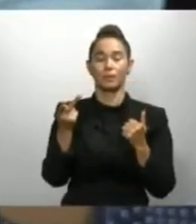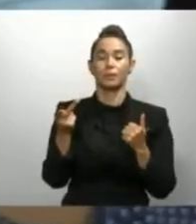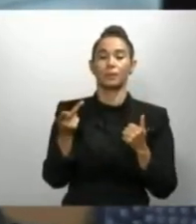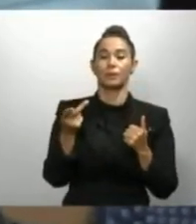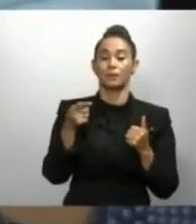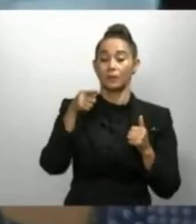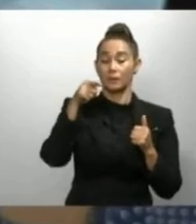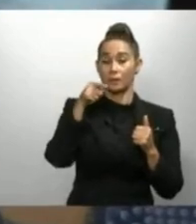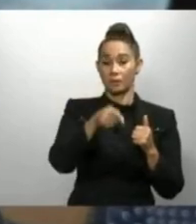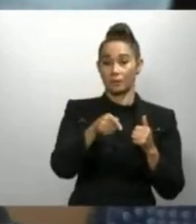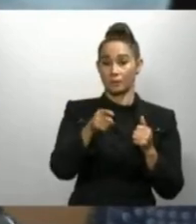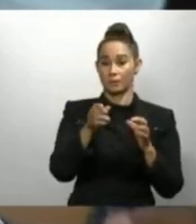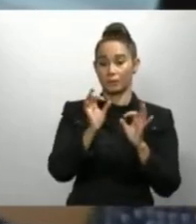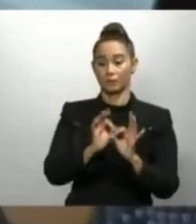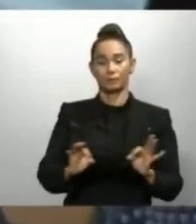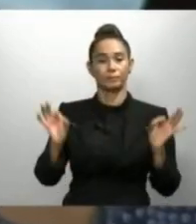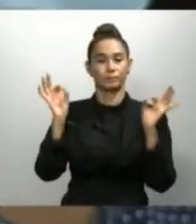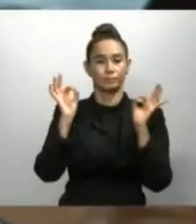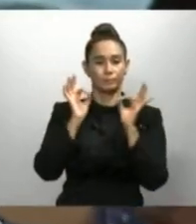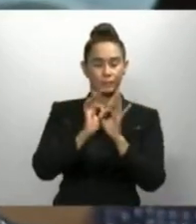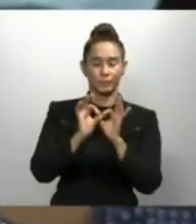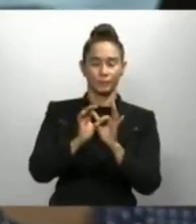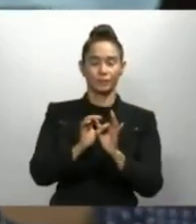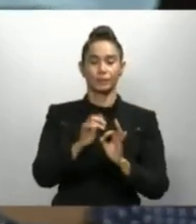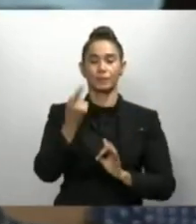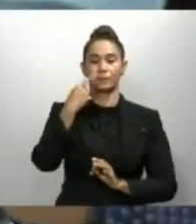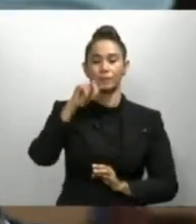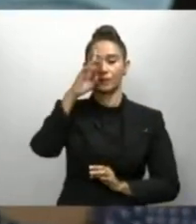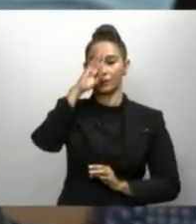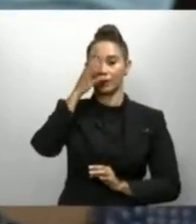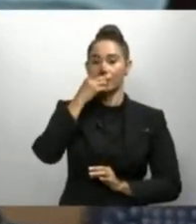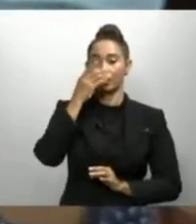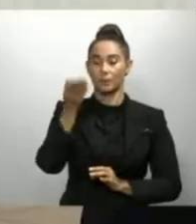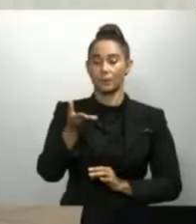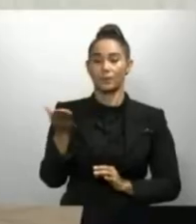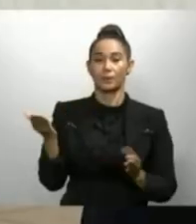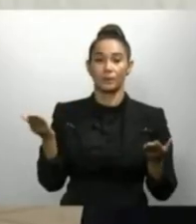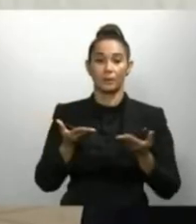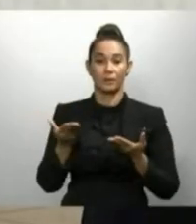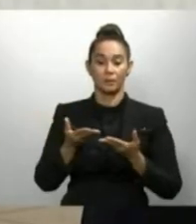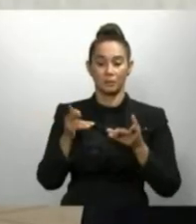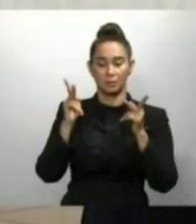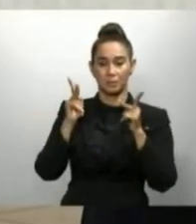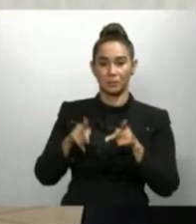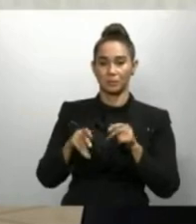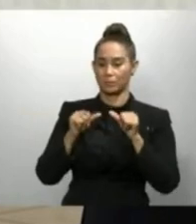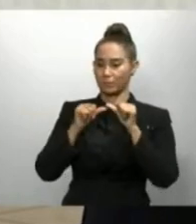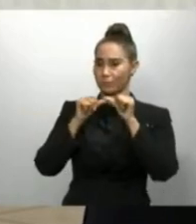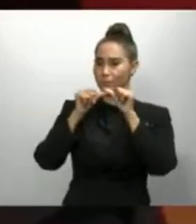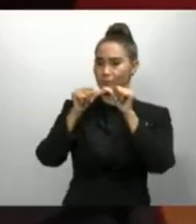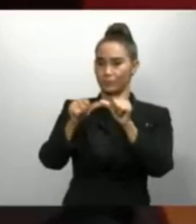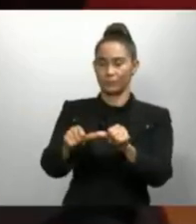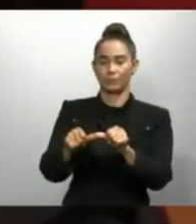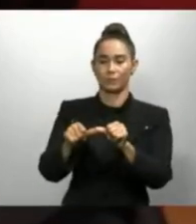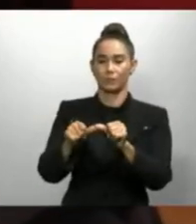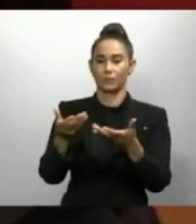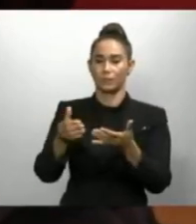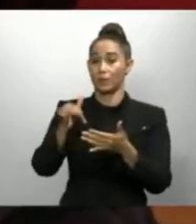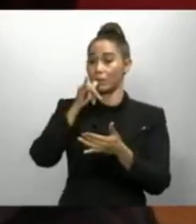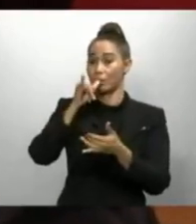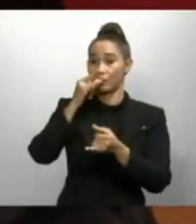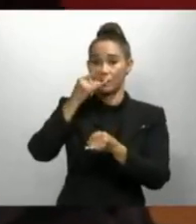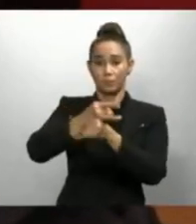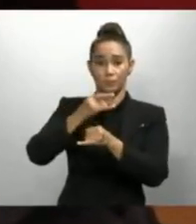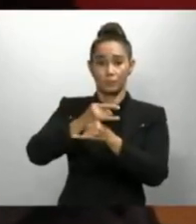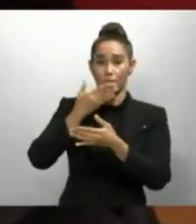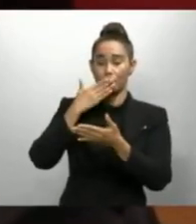sin duda ha sido muy importante, pero en la República Dominicana ustedes saben que la gente no va a parar de vender y de consumir